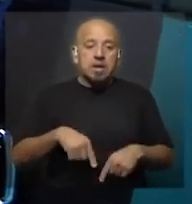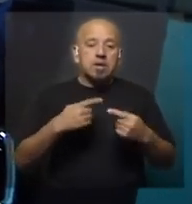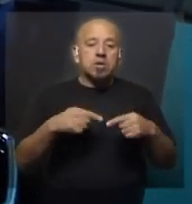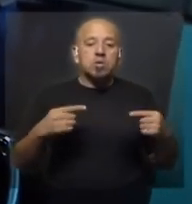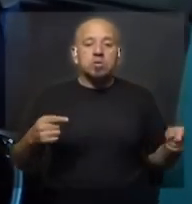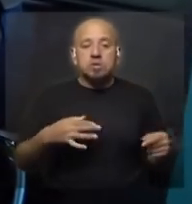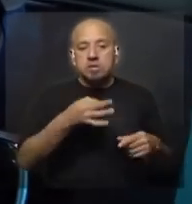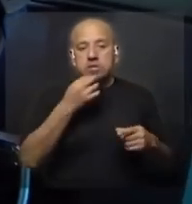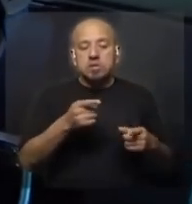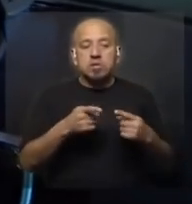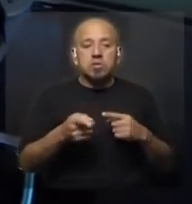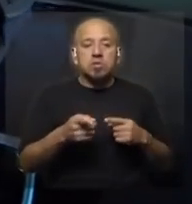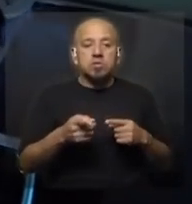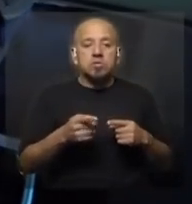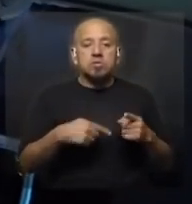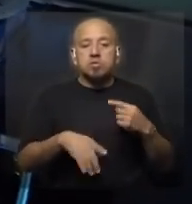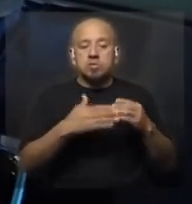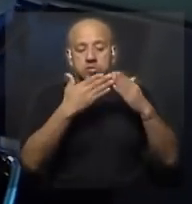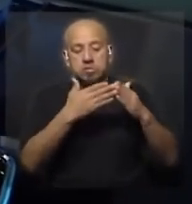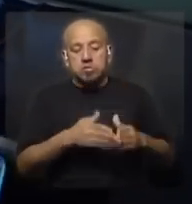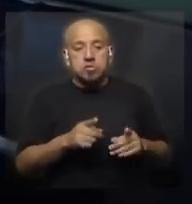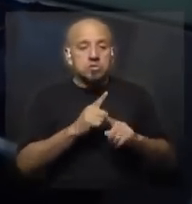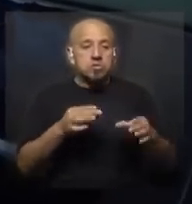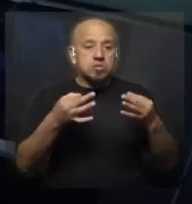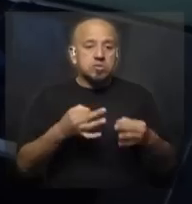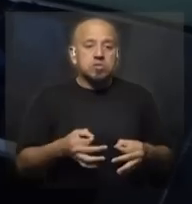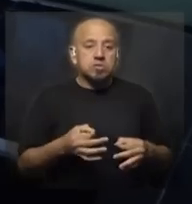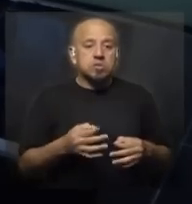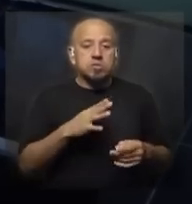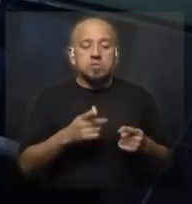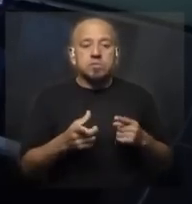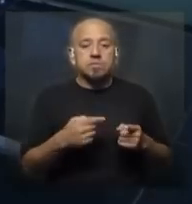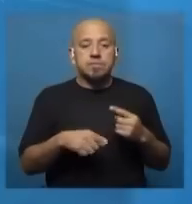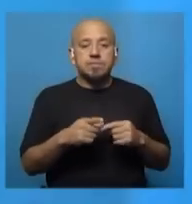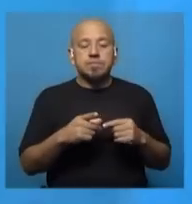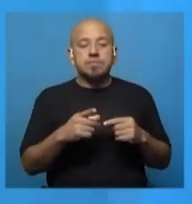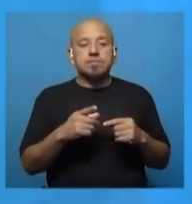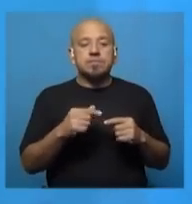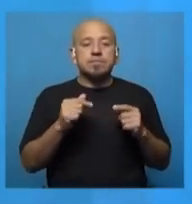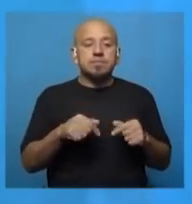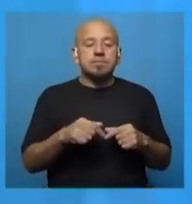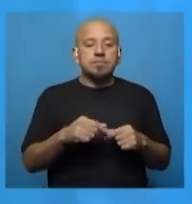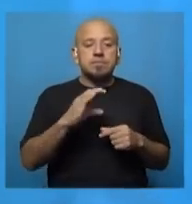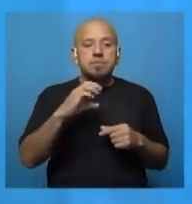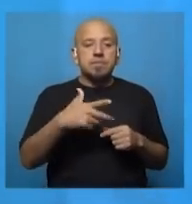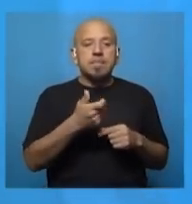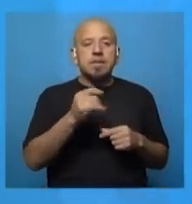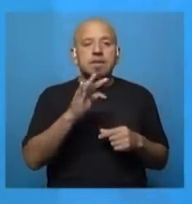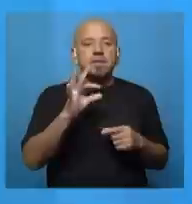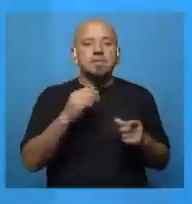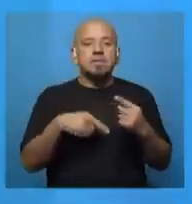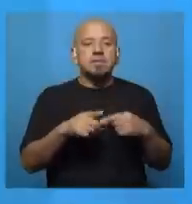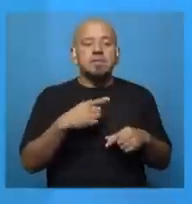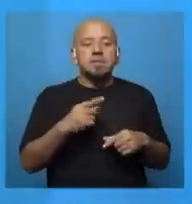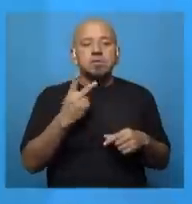en la interpelación que no eran ciertas que no son consistentes con estos chats en estos chat queda claro que el intercambio